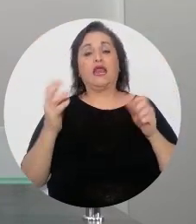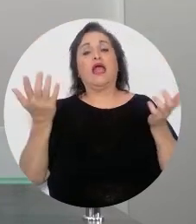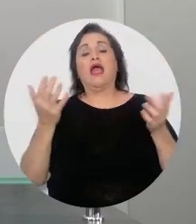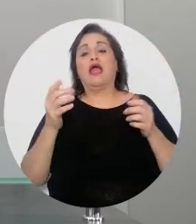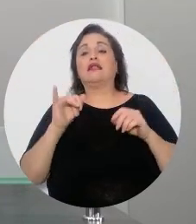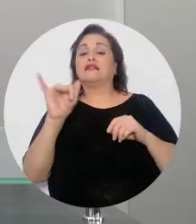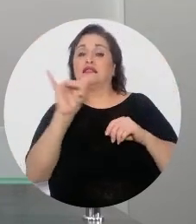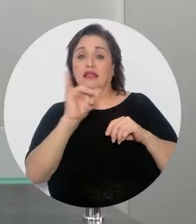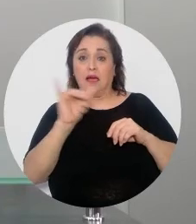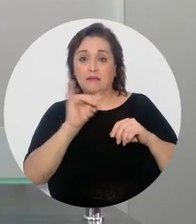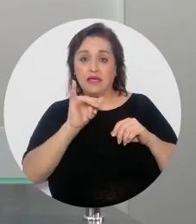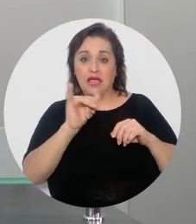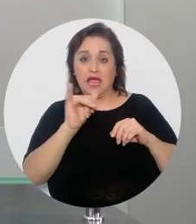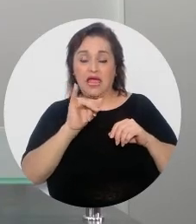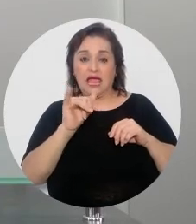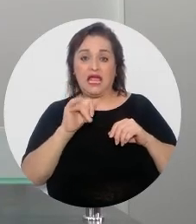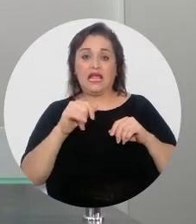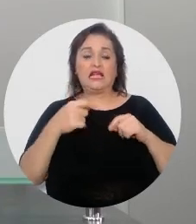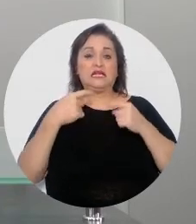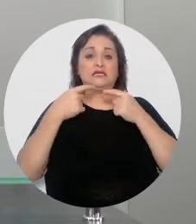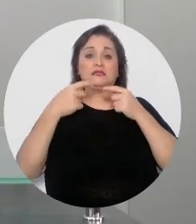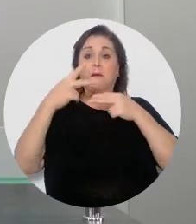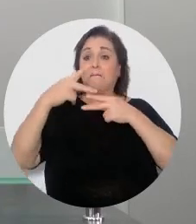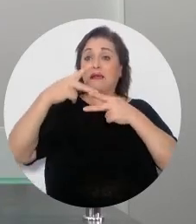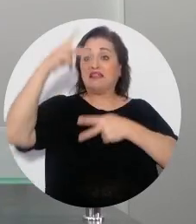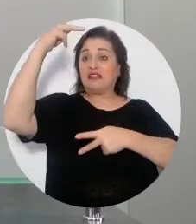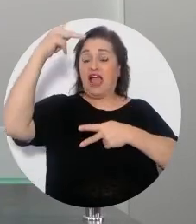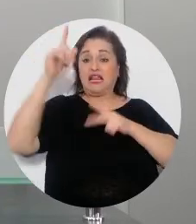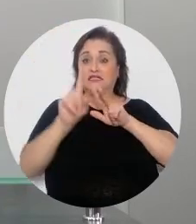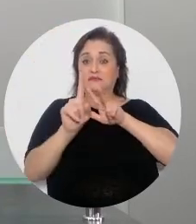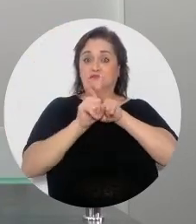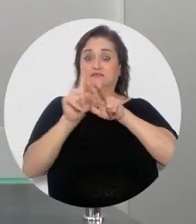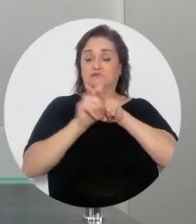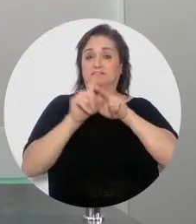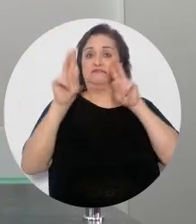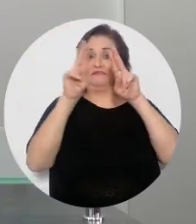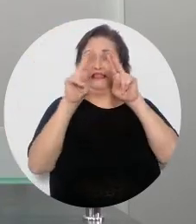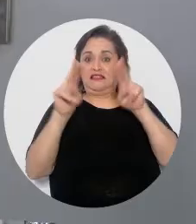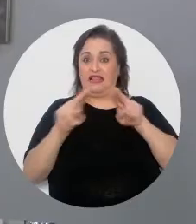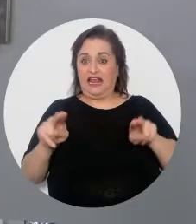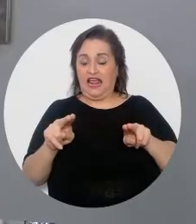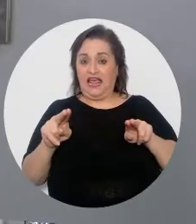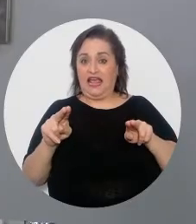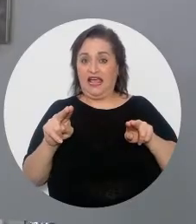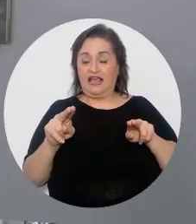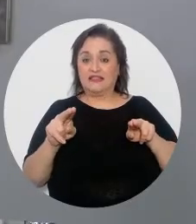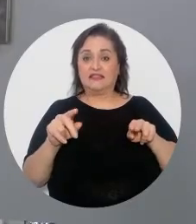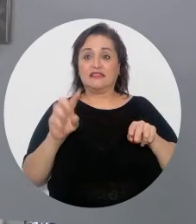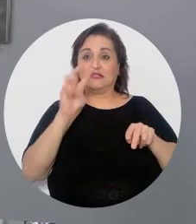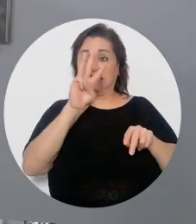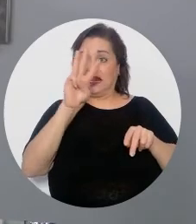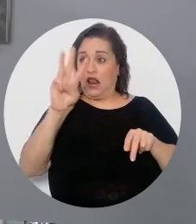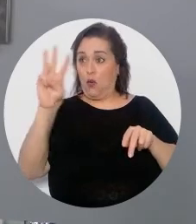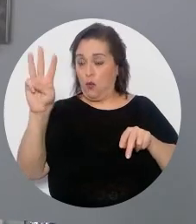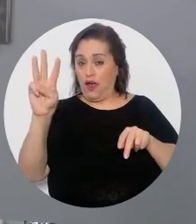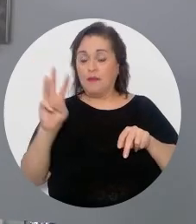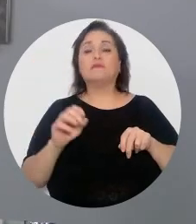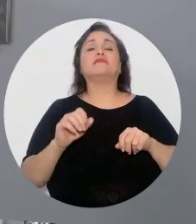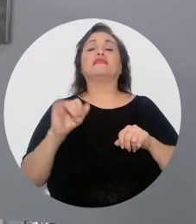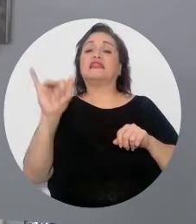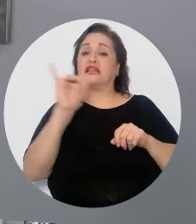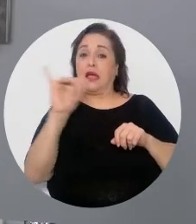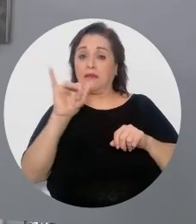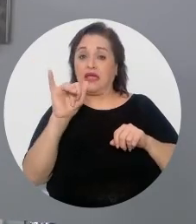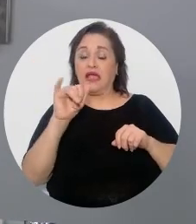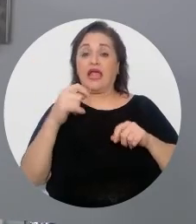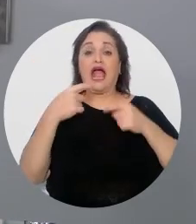electrónicas, puede ser a través de pop-ups o ventanas emergentes en las páginas que nosotros visitamos,